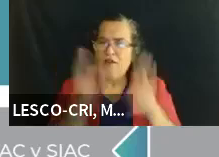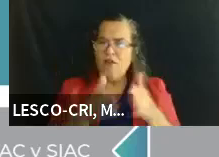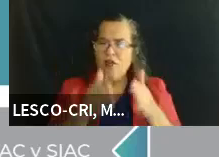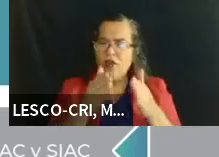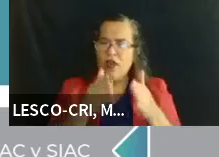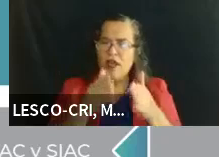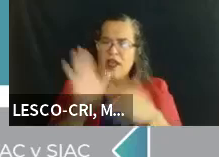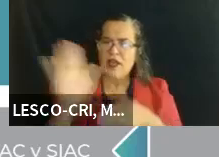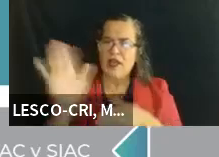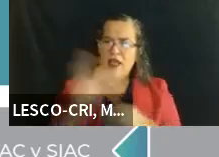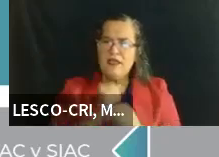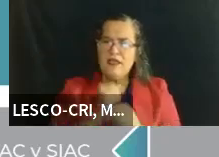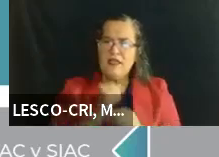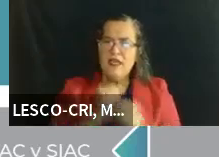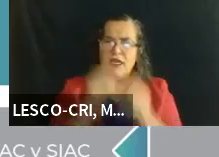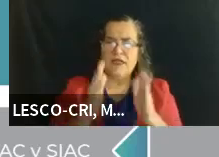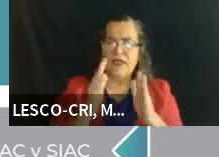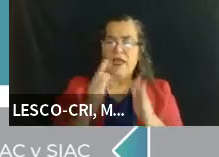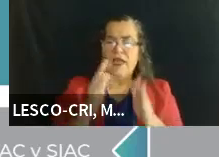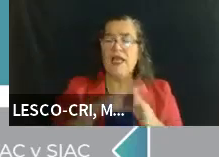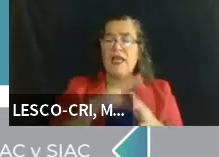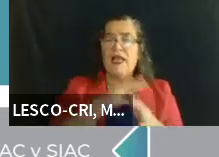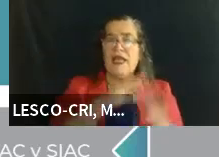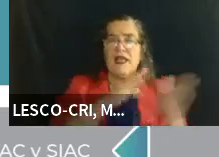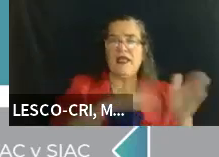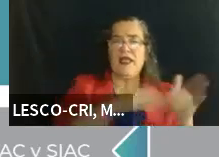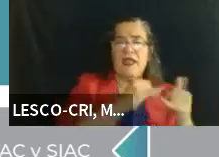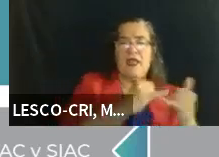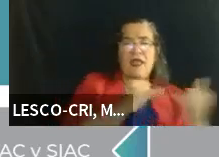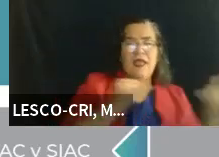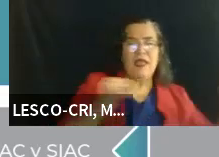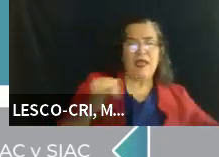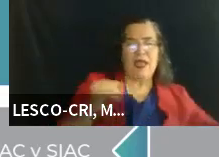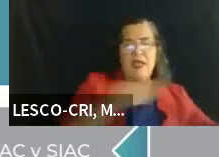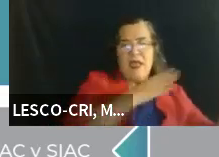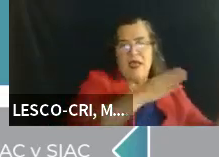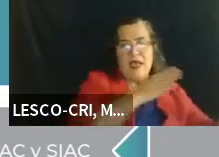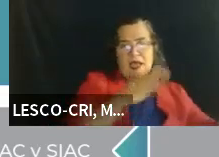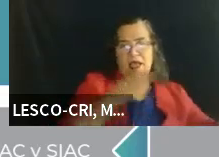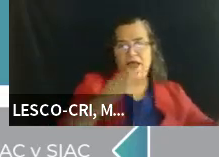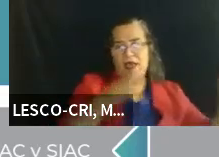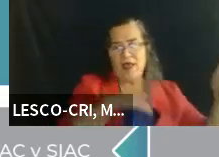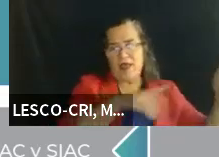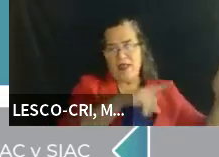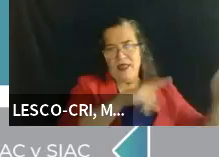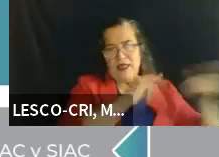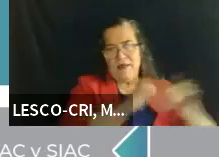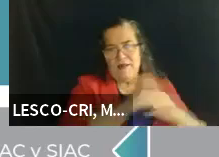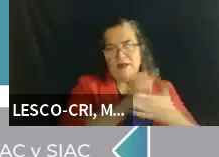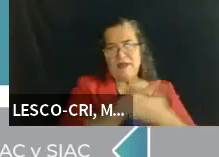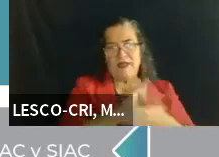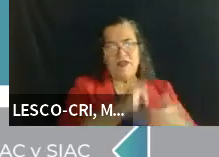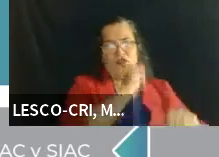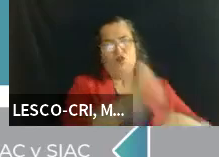atención en la calidad de los resultados de aprendizaje. La línea de investigación que hoy está fuertemente instalada es